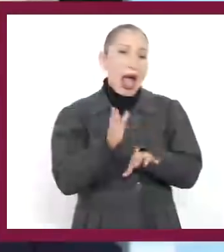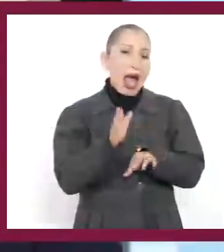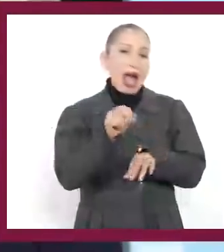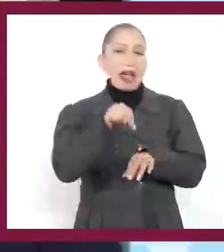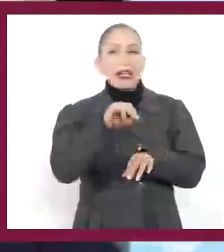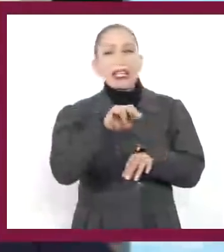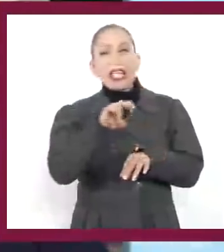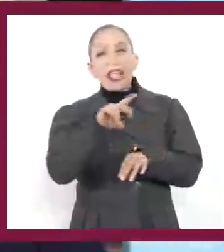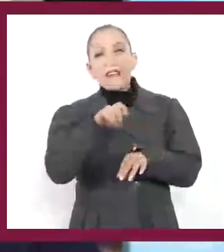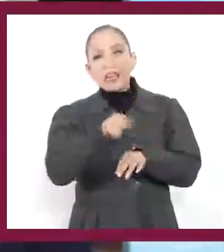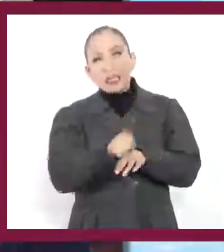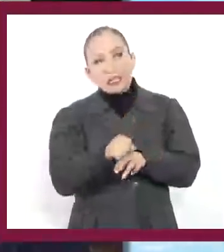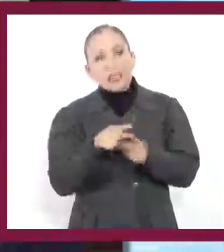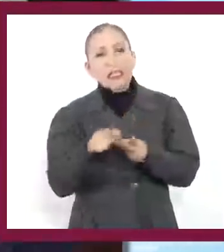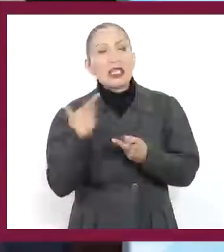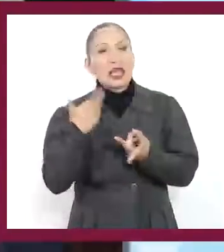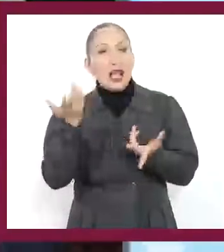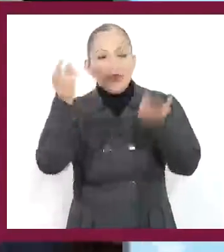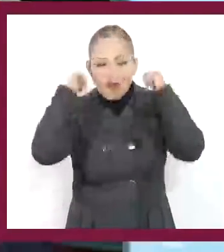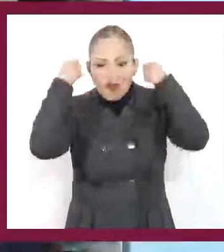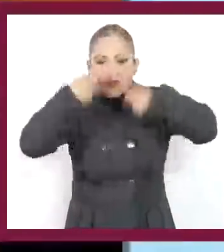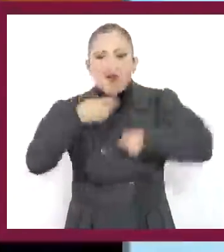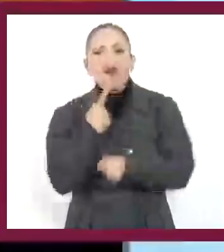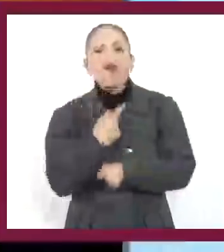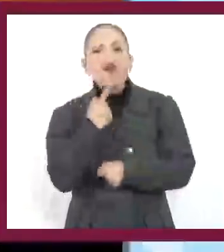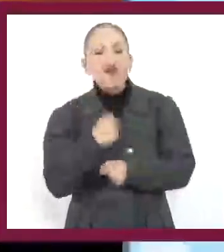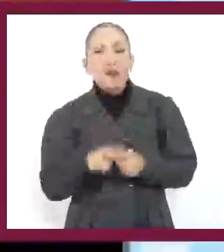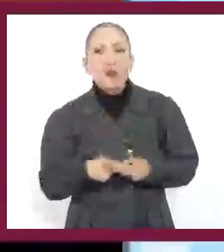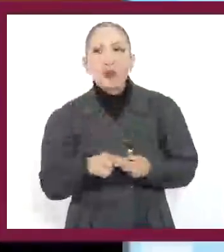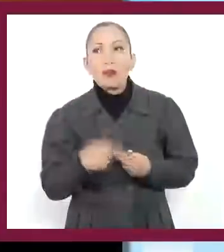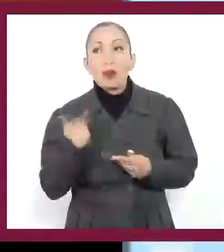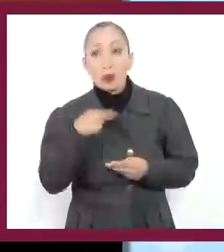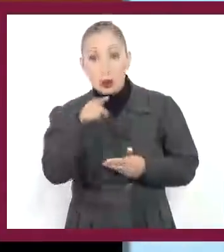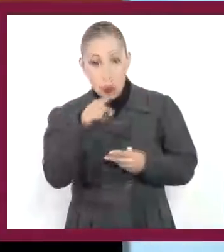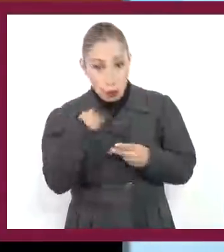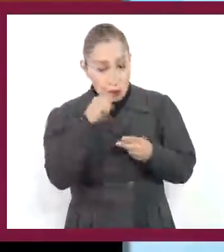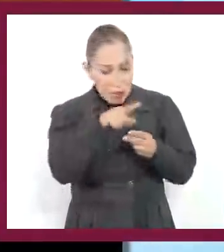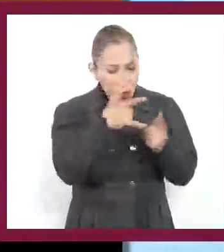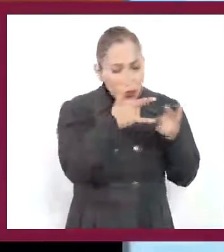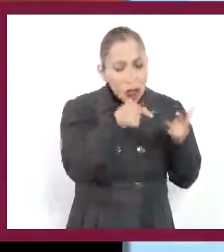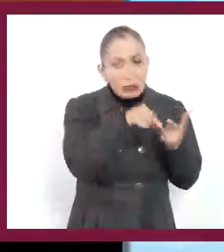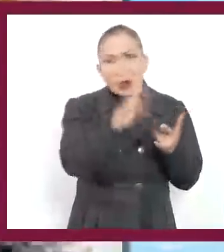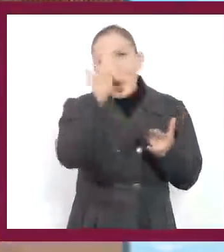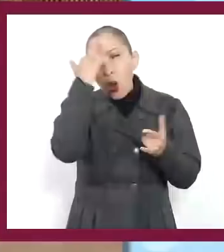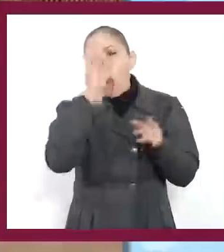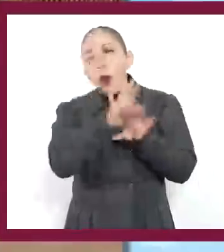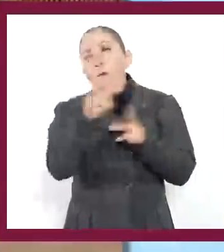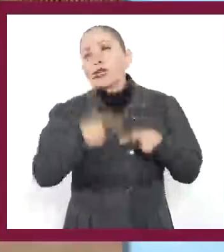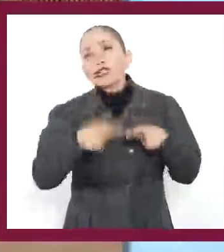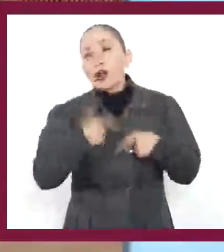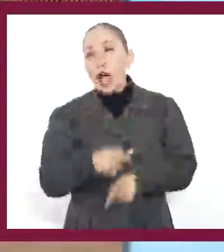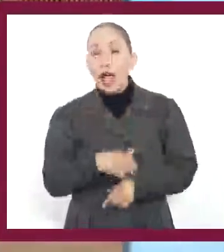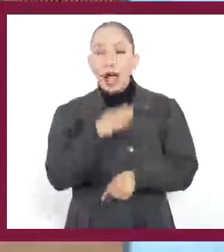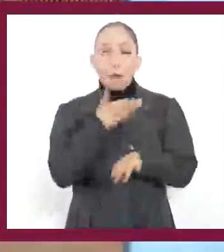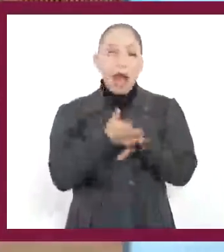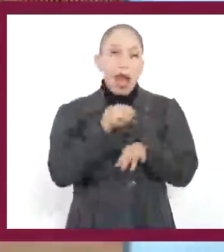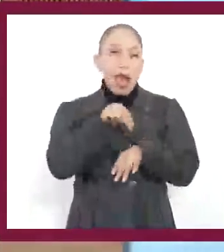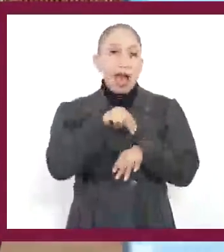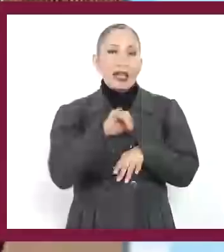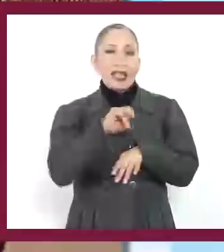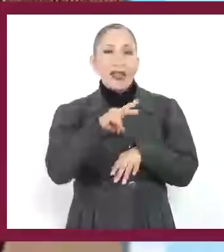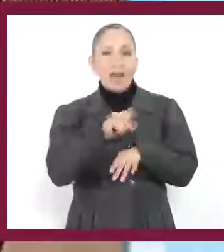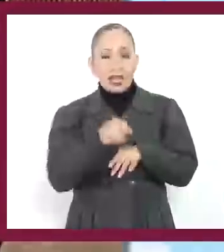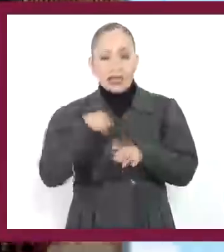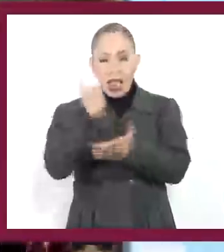Blancanieves, La Caperucita Roja. De esos cuentos, ¿qué personajes recuerdas? Blancanieves,